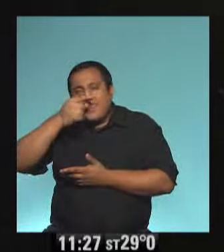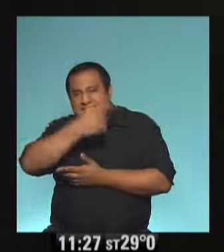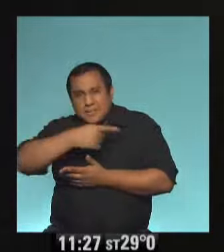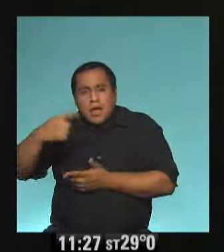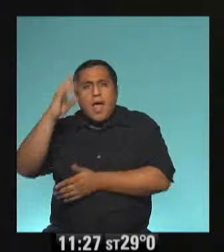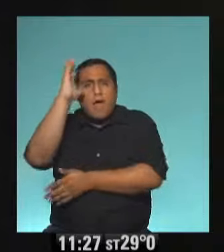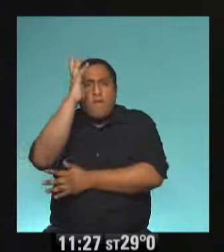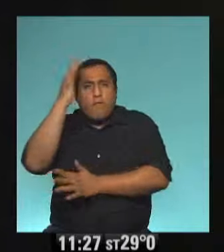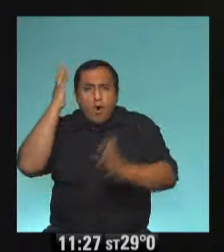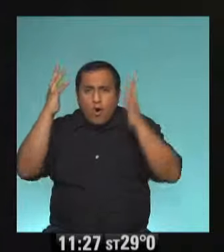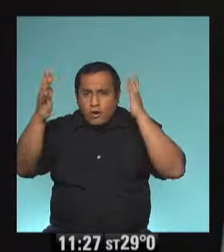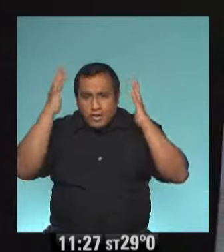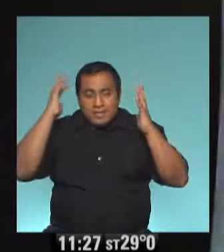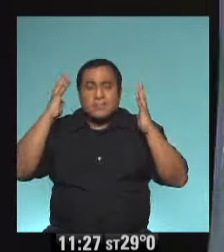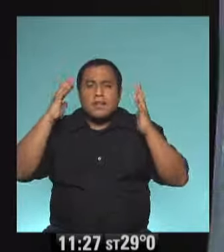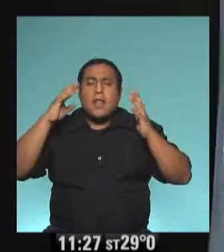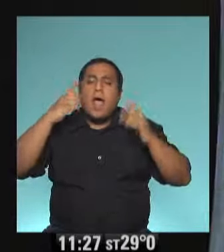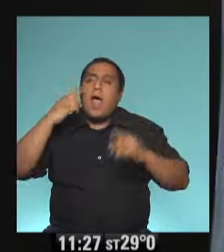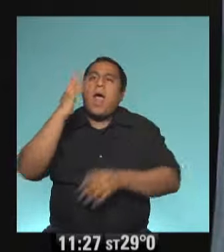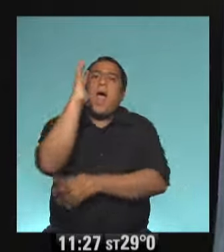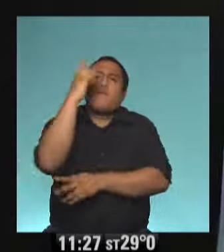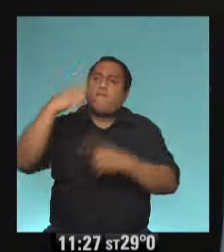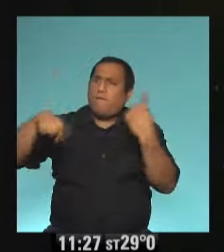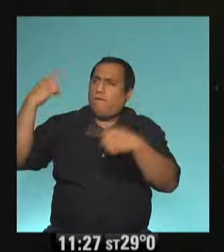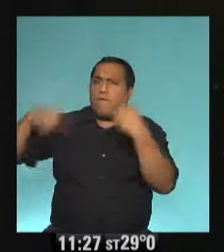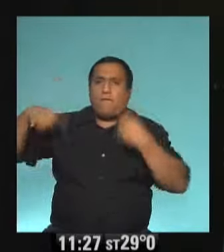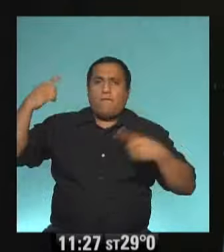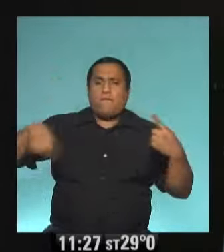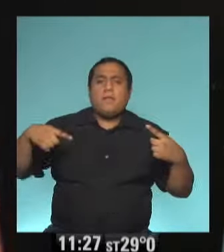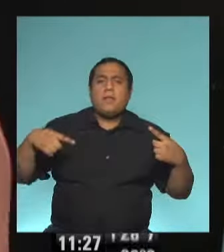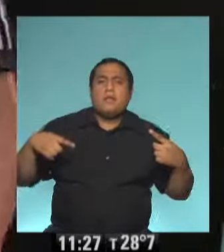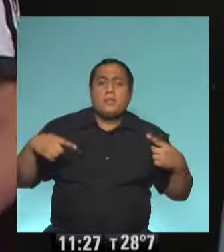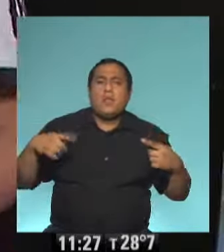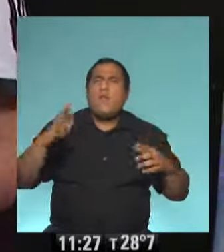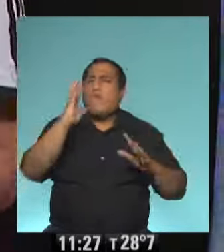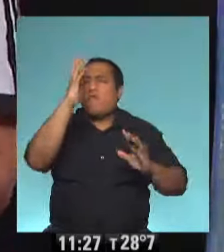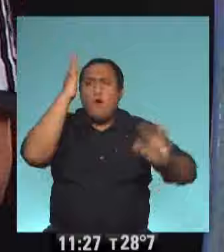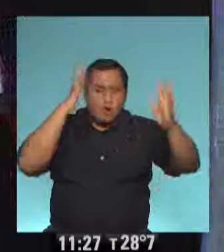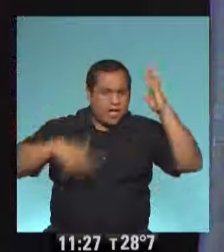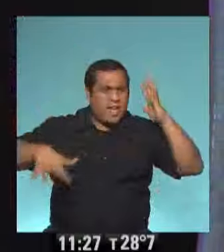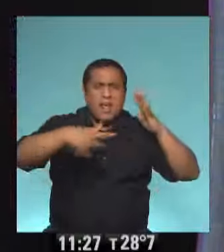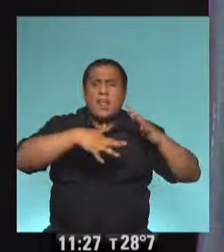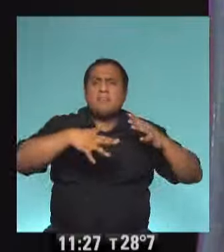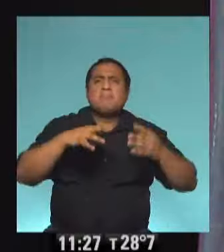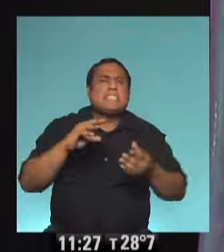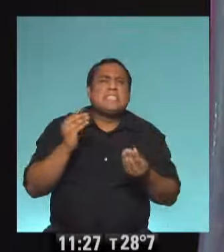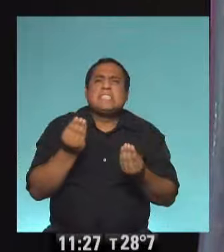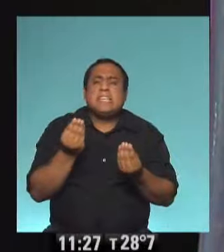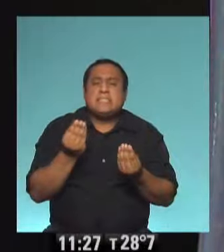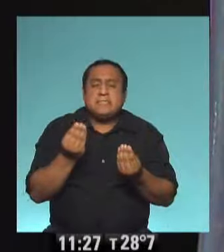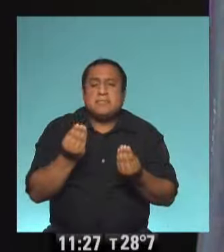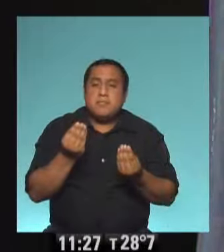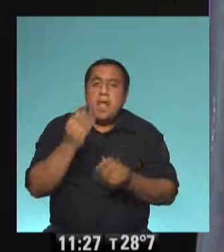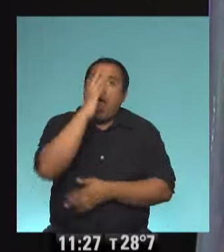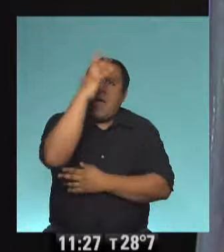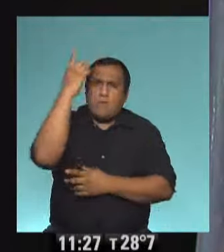en las que vimos variedad de árboles? Vimos cuál era la definición de bosque y vimos que, bueno, hay diferentes árboles